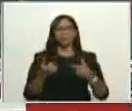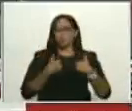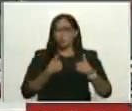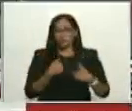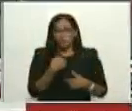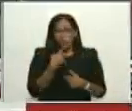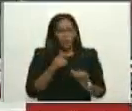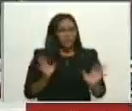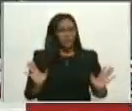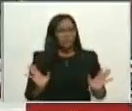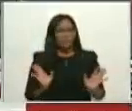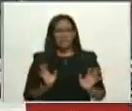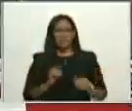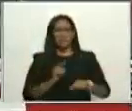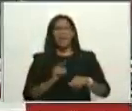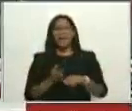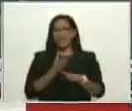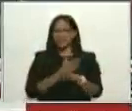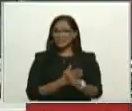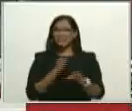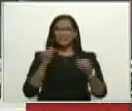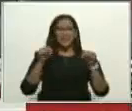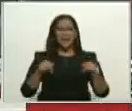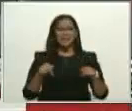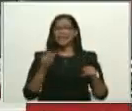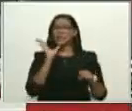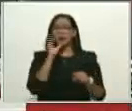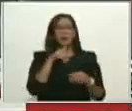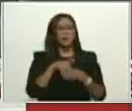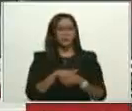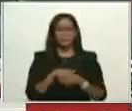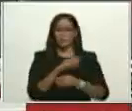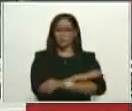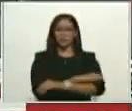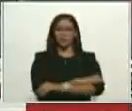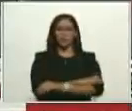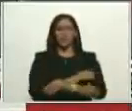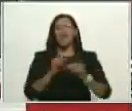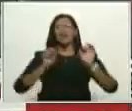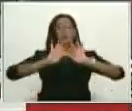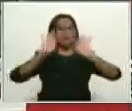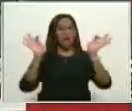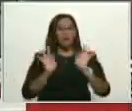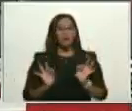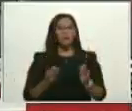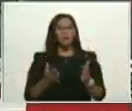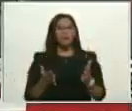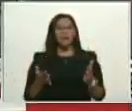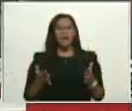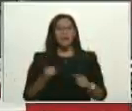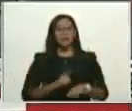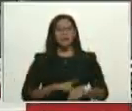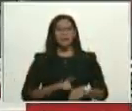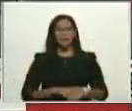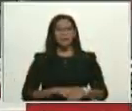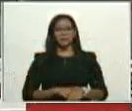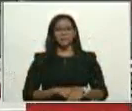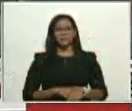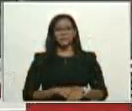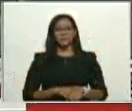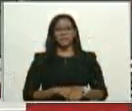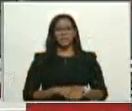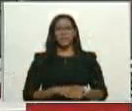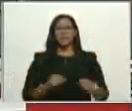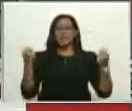dije aquí desde el primer momento, presidente, que aquí no va a haber primarias. Esto es una forma de ganar tiempo ¿Y los pronósticos